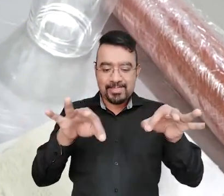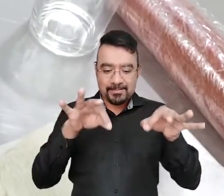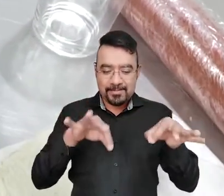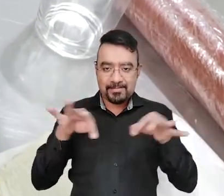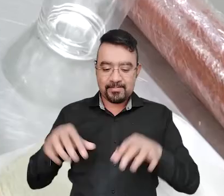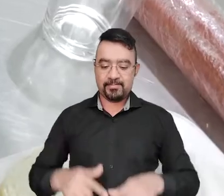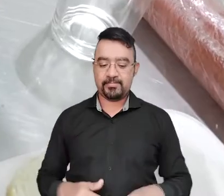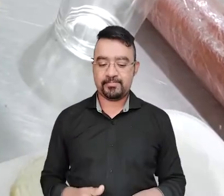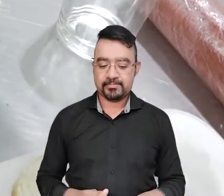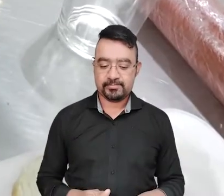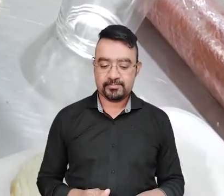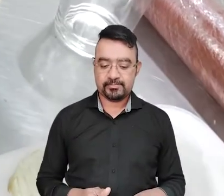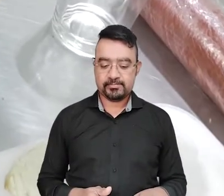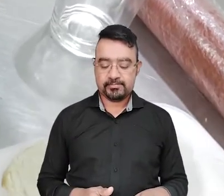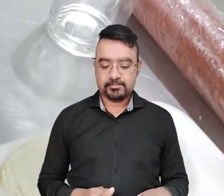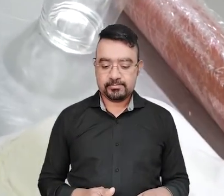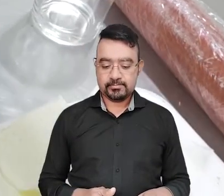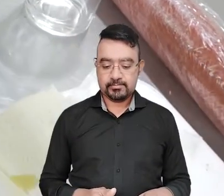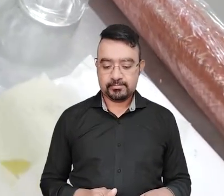no tenemos que cubrir.